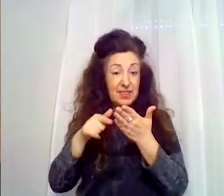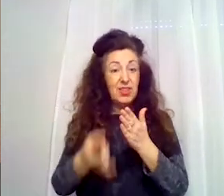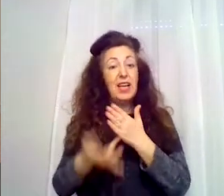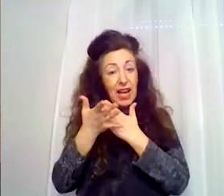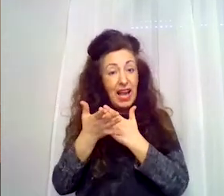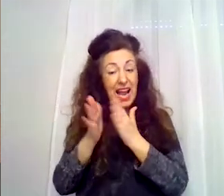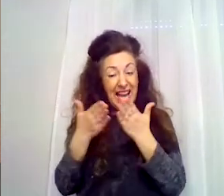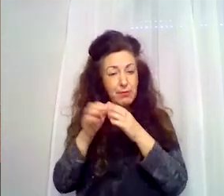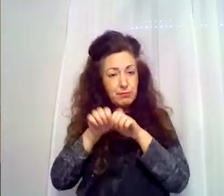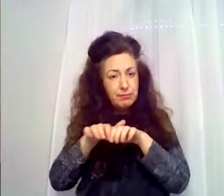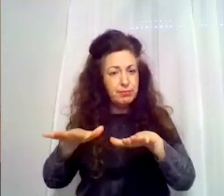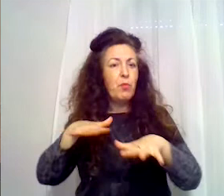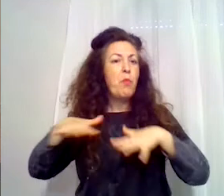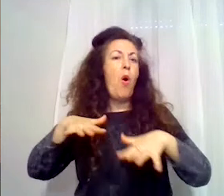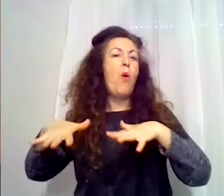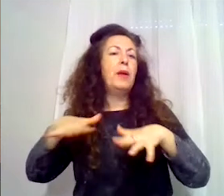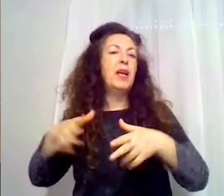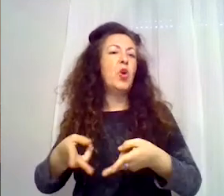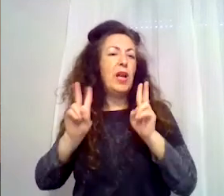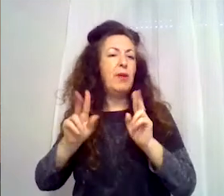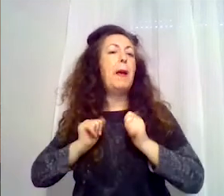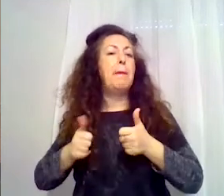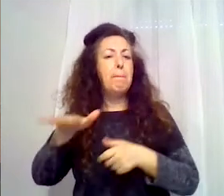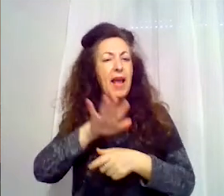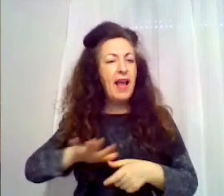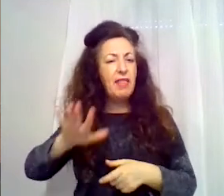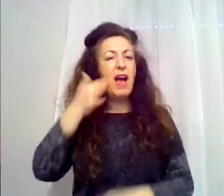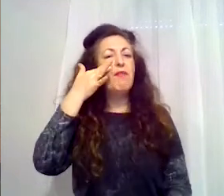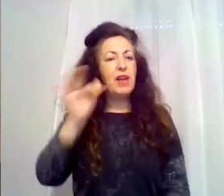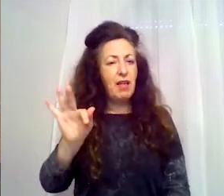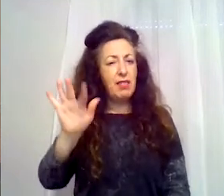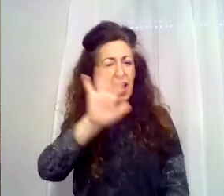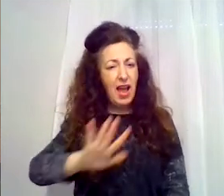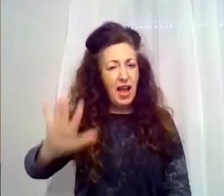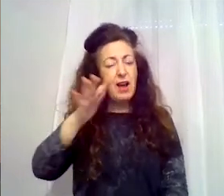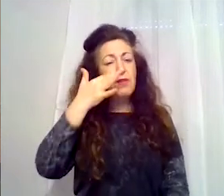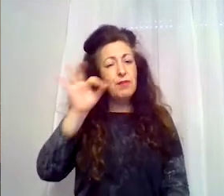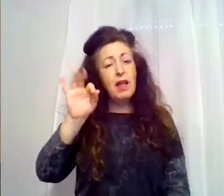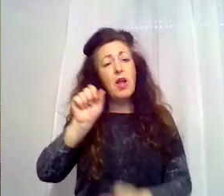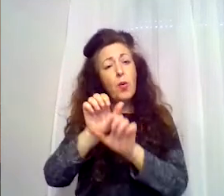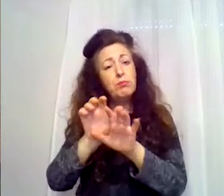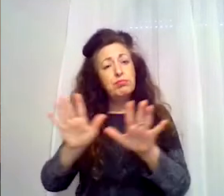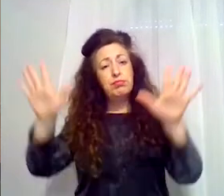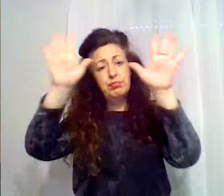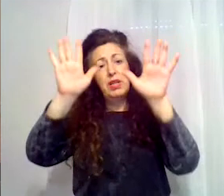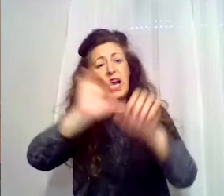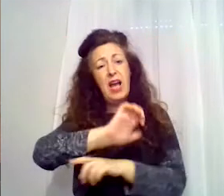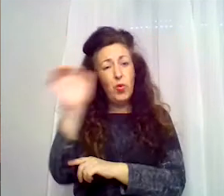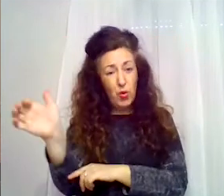sobre todo, fueron muchos poetas, como Théophile de Viau o como Claude Le Petit, ambos